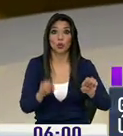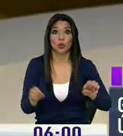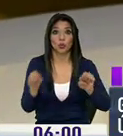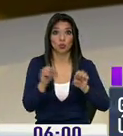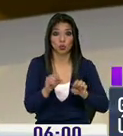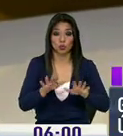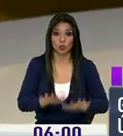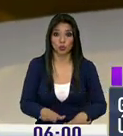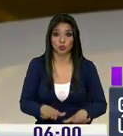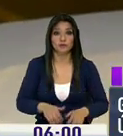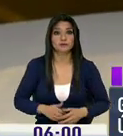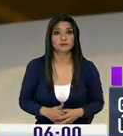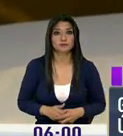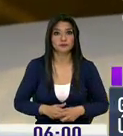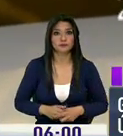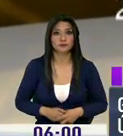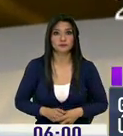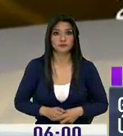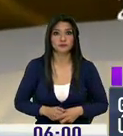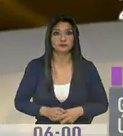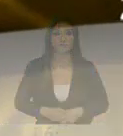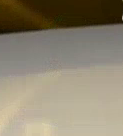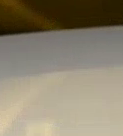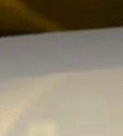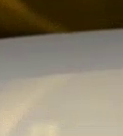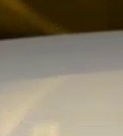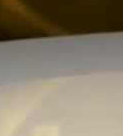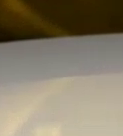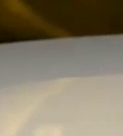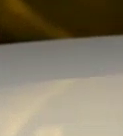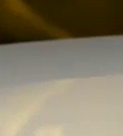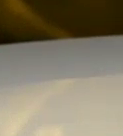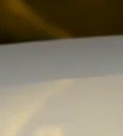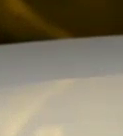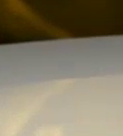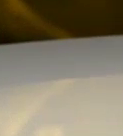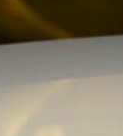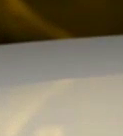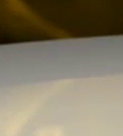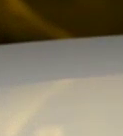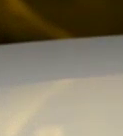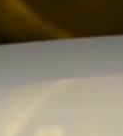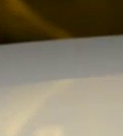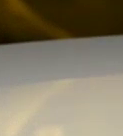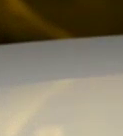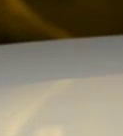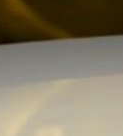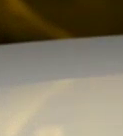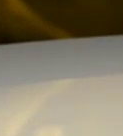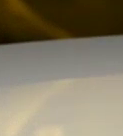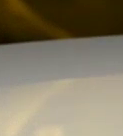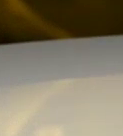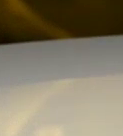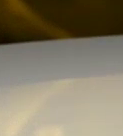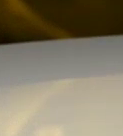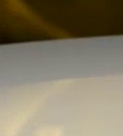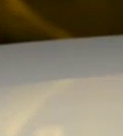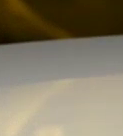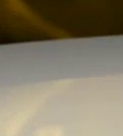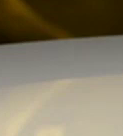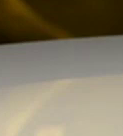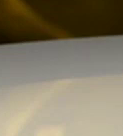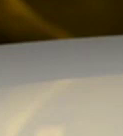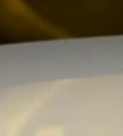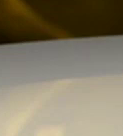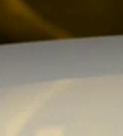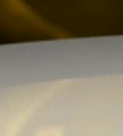puerto principal 145 asesinatos y a la misma fecha, en el 2019, la cifra subió a 220, con